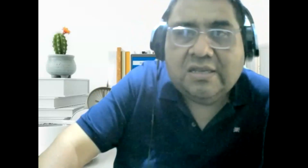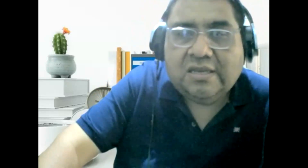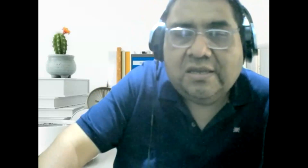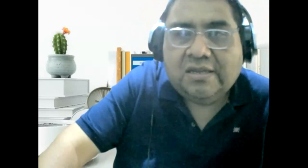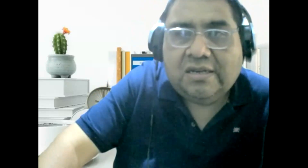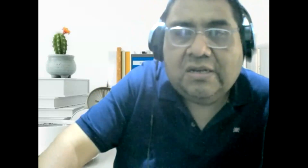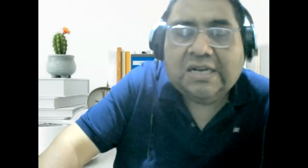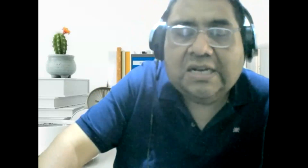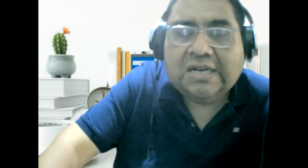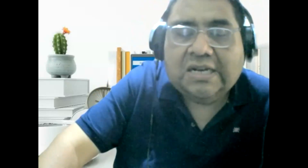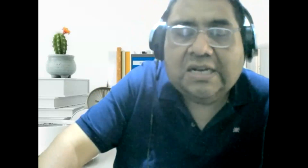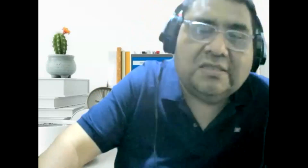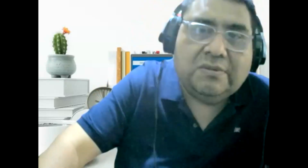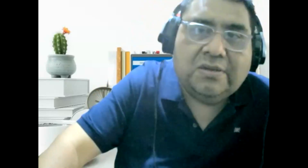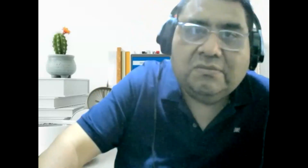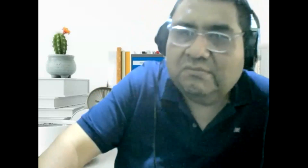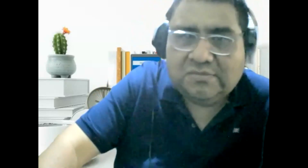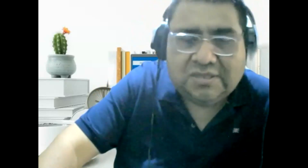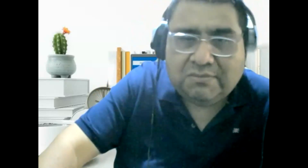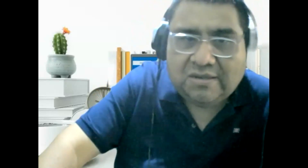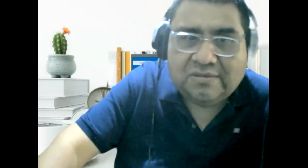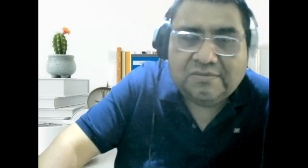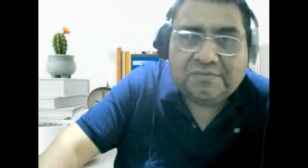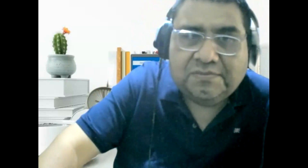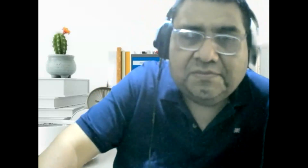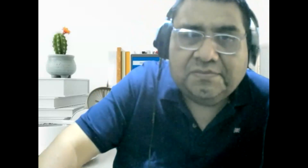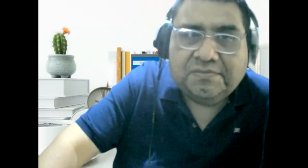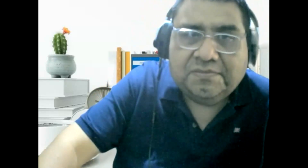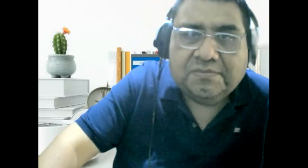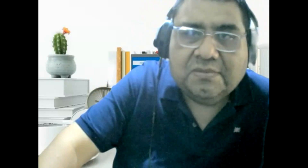damos cuenta de que las clases que recibieron están mal.